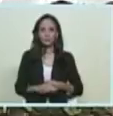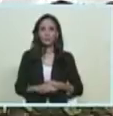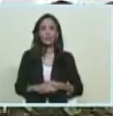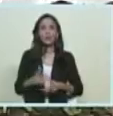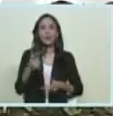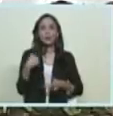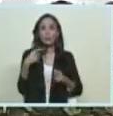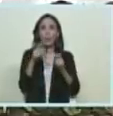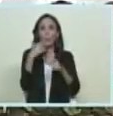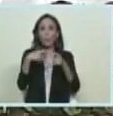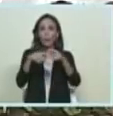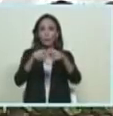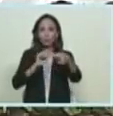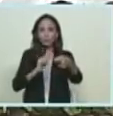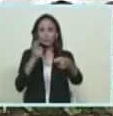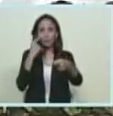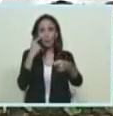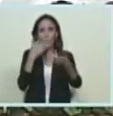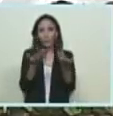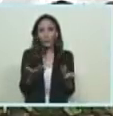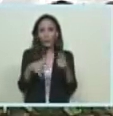Lo voy a abrir.